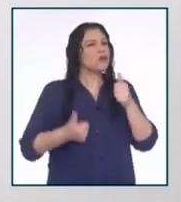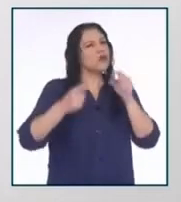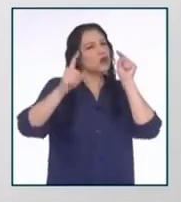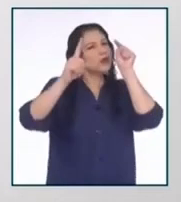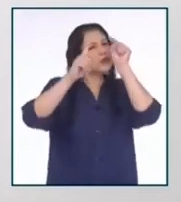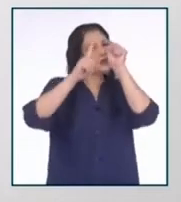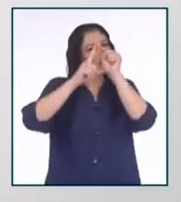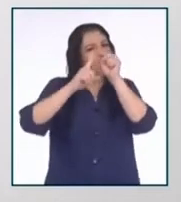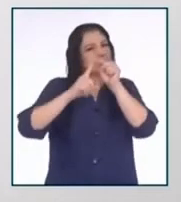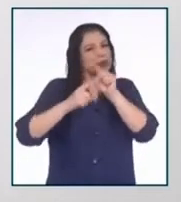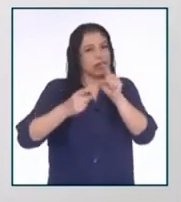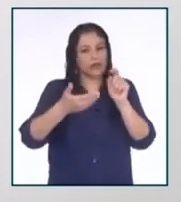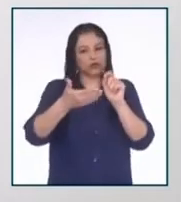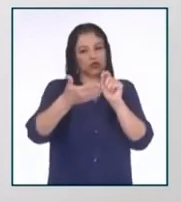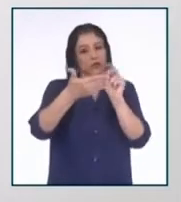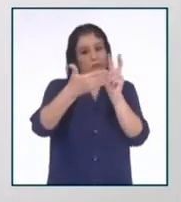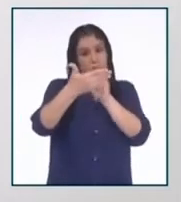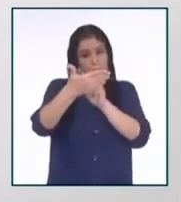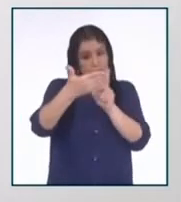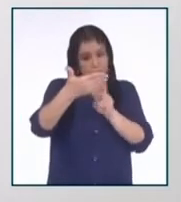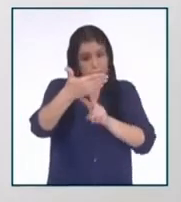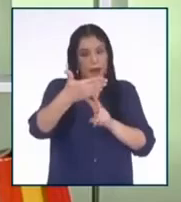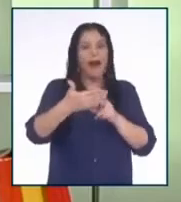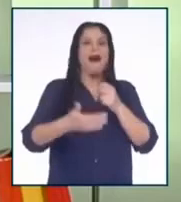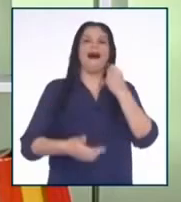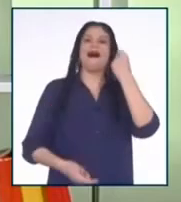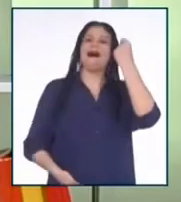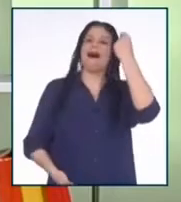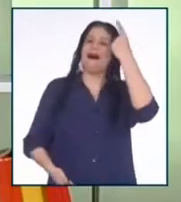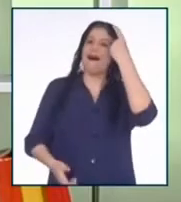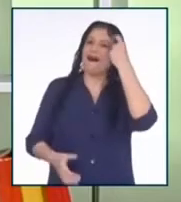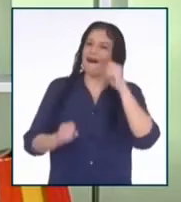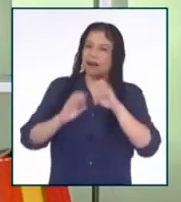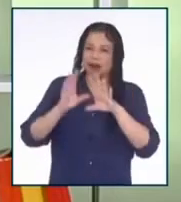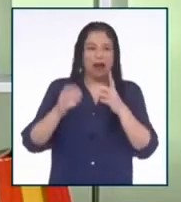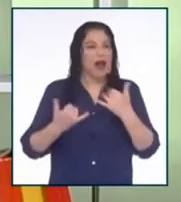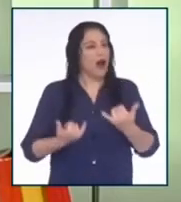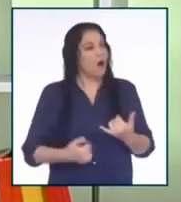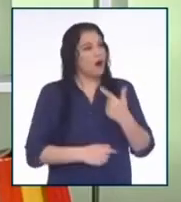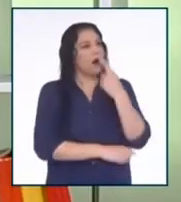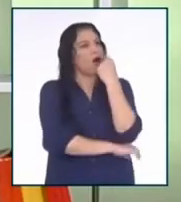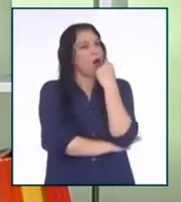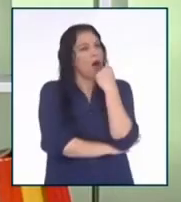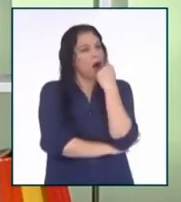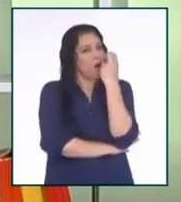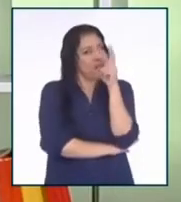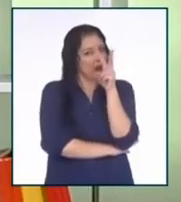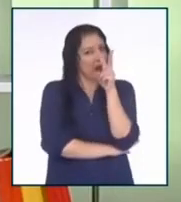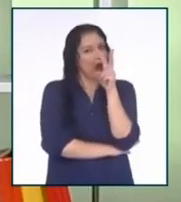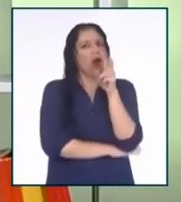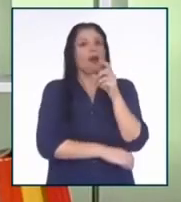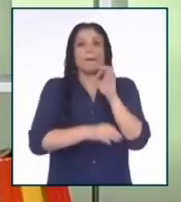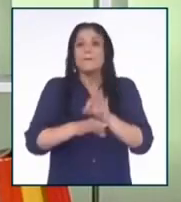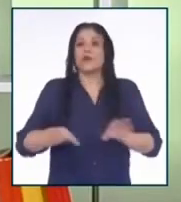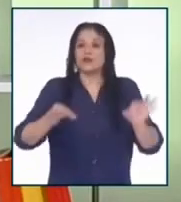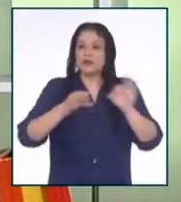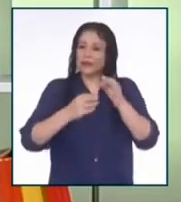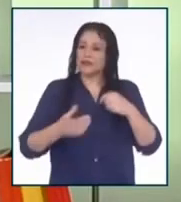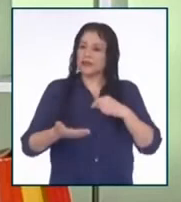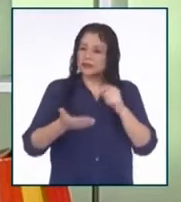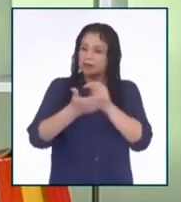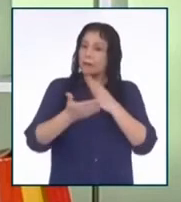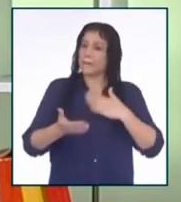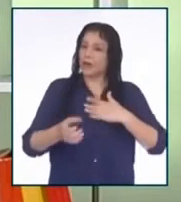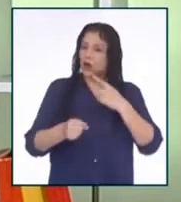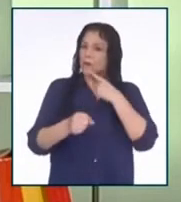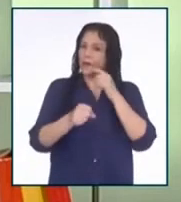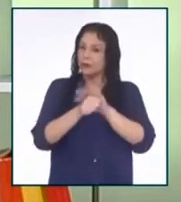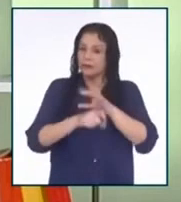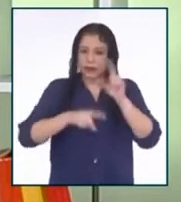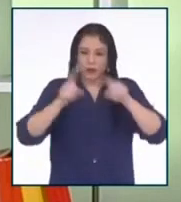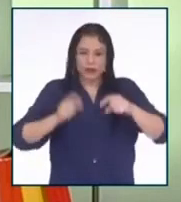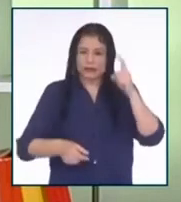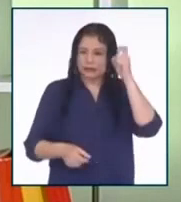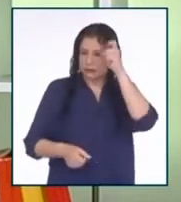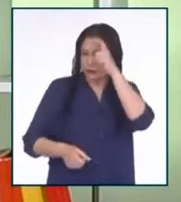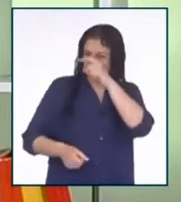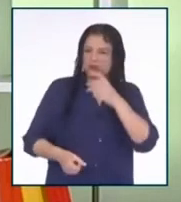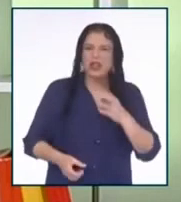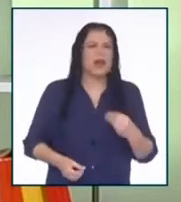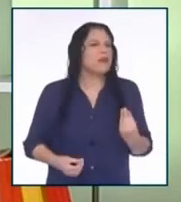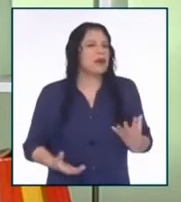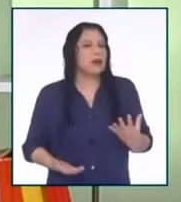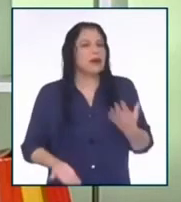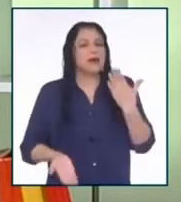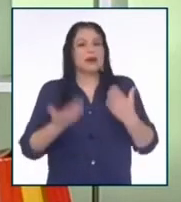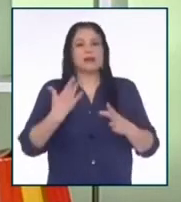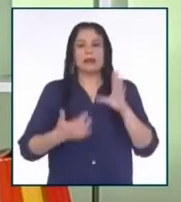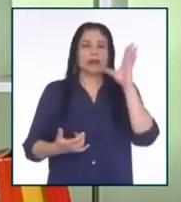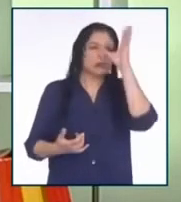finalidad de que su texto se logre entender. Ahora veo lo importante que es escribir nuestros compromisos, porque algunas dificultades que tenemos pueden ser porque